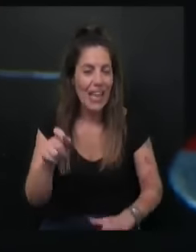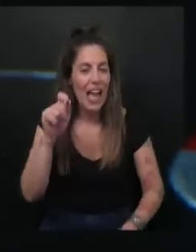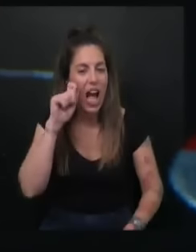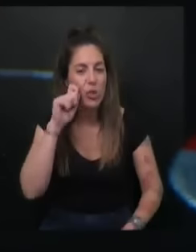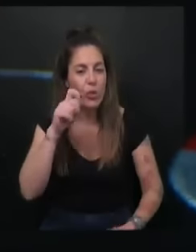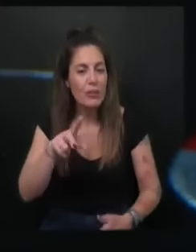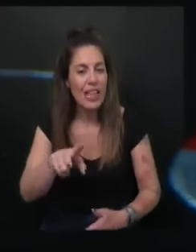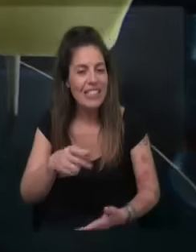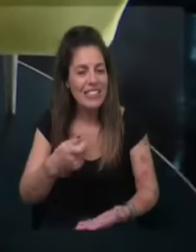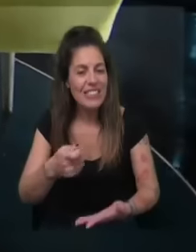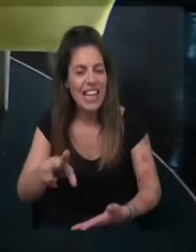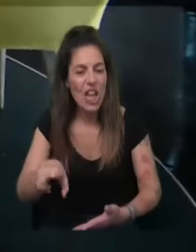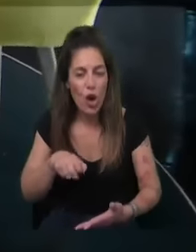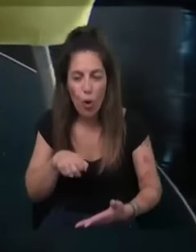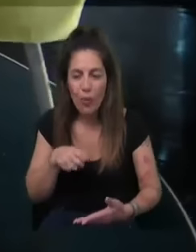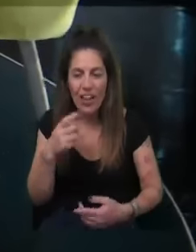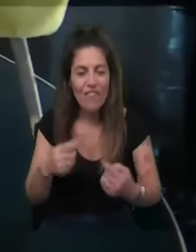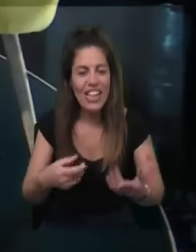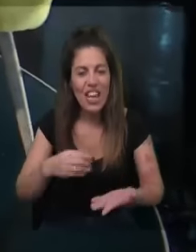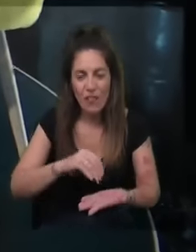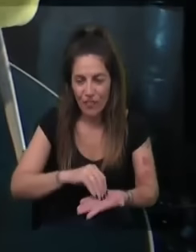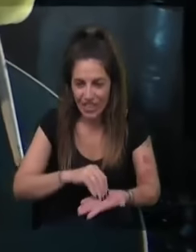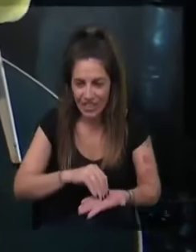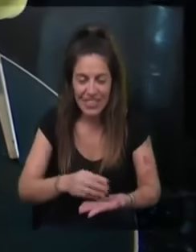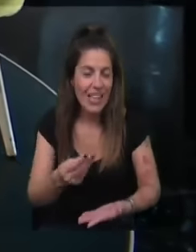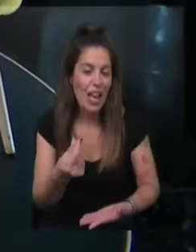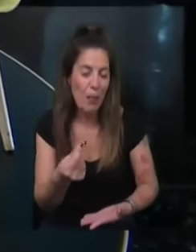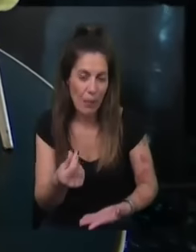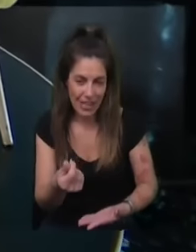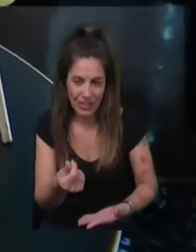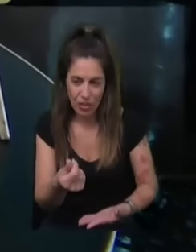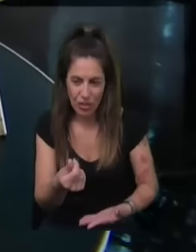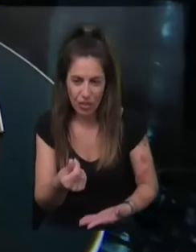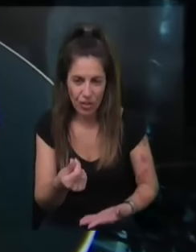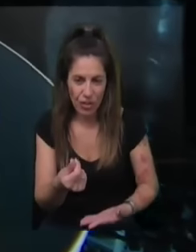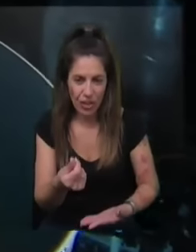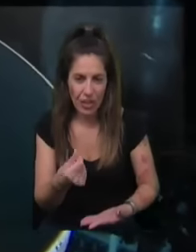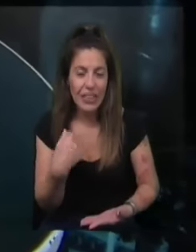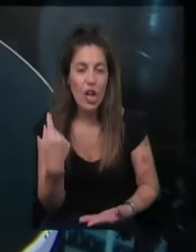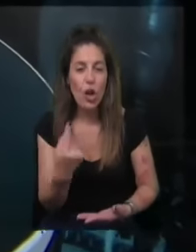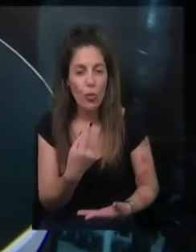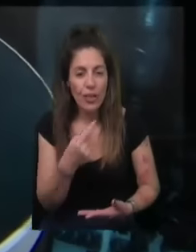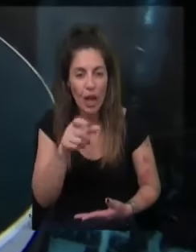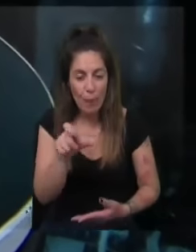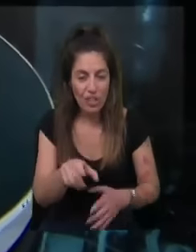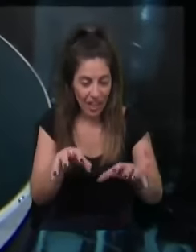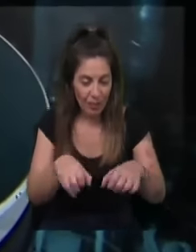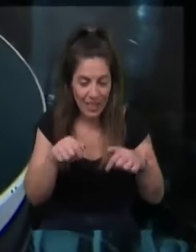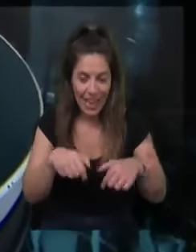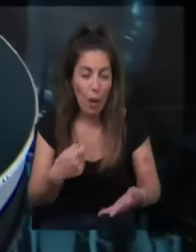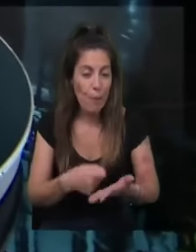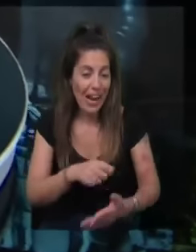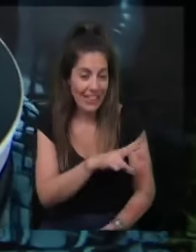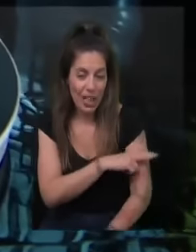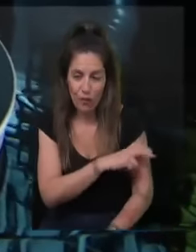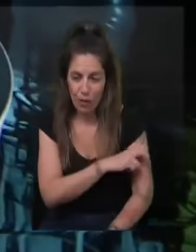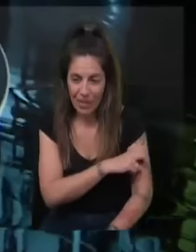le cobran varias veces el precio de lo que nuestros residentes pagan en la